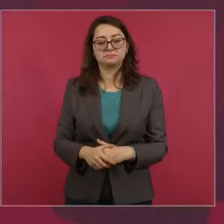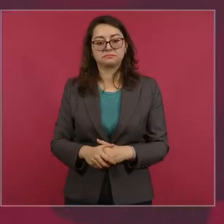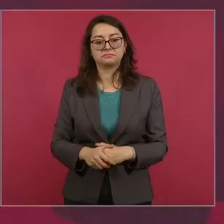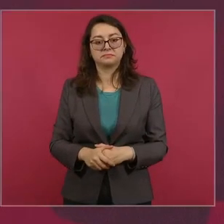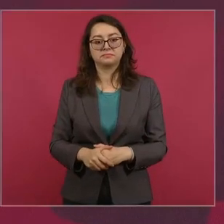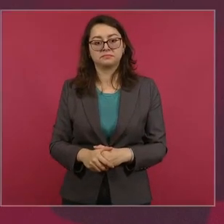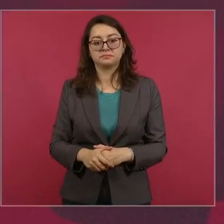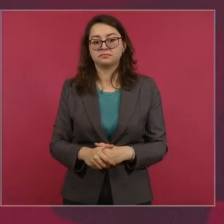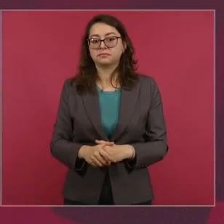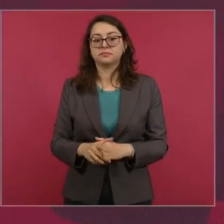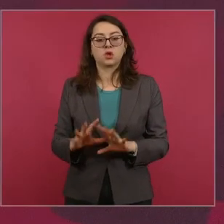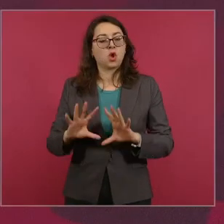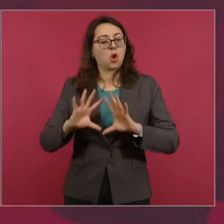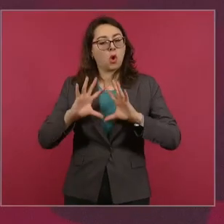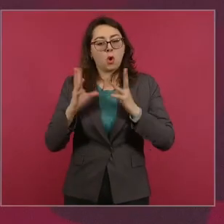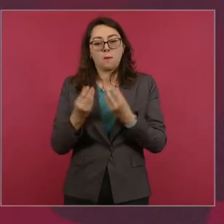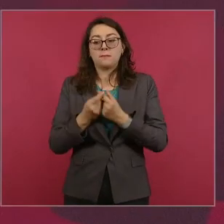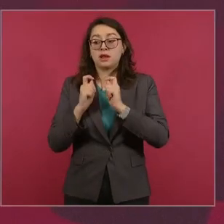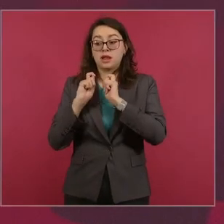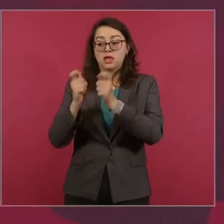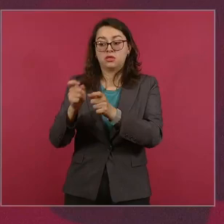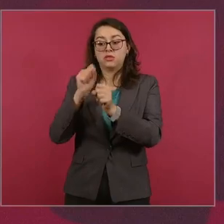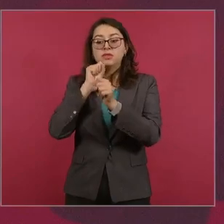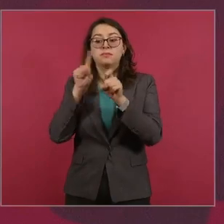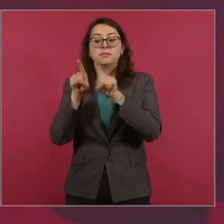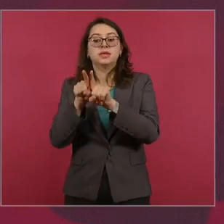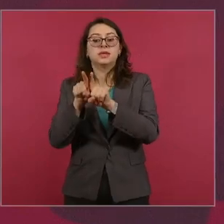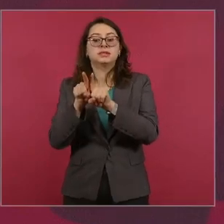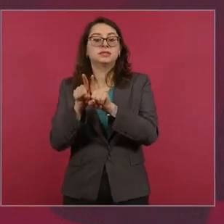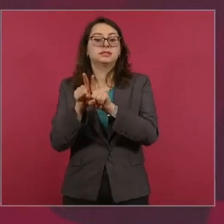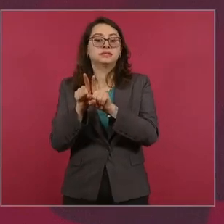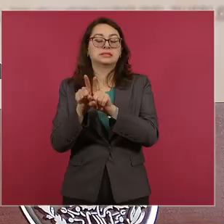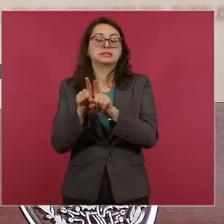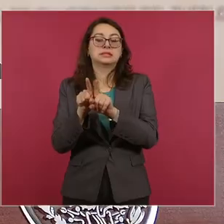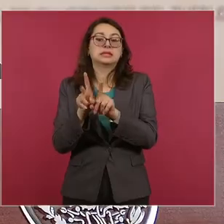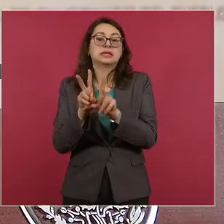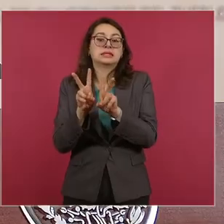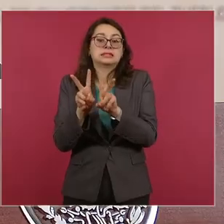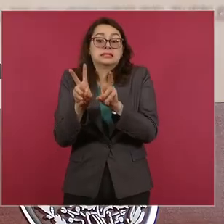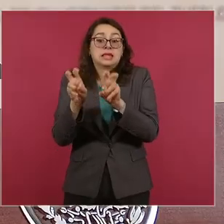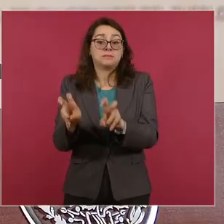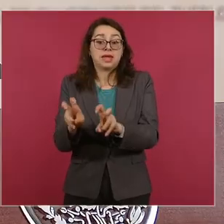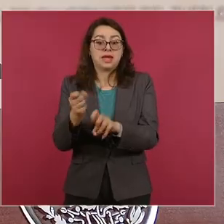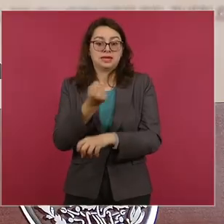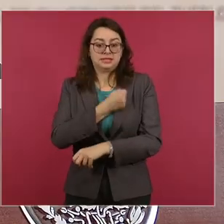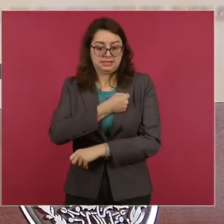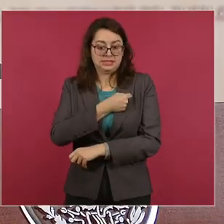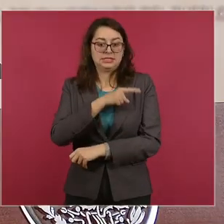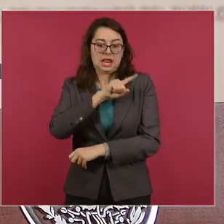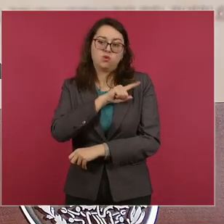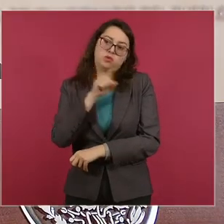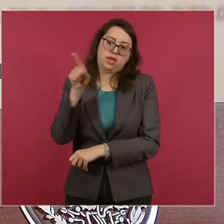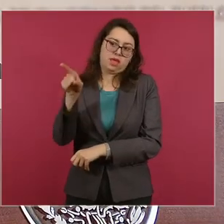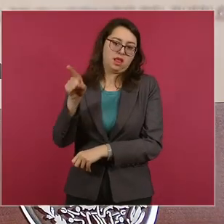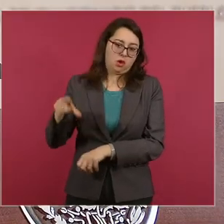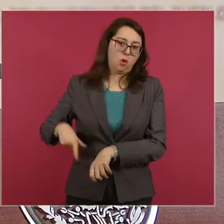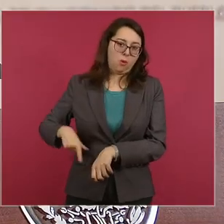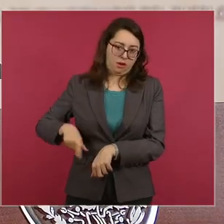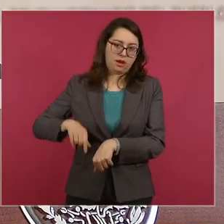todo el sistema de salud del bienestar que lo estamos rehabilitando